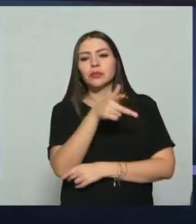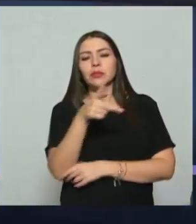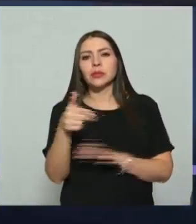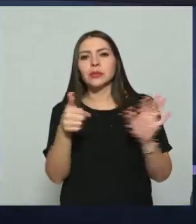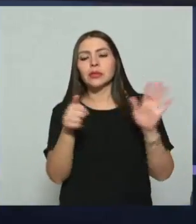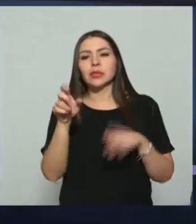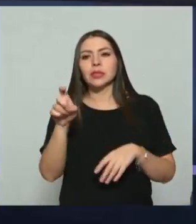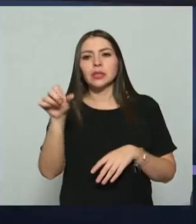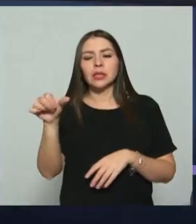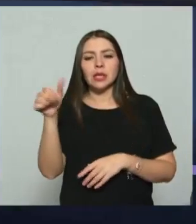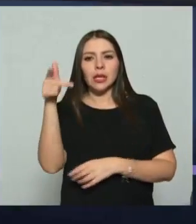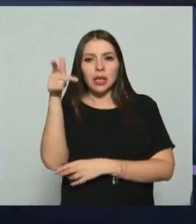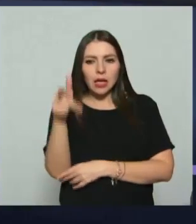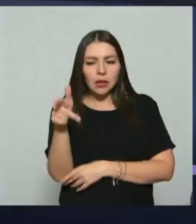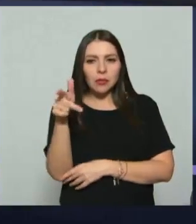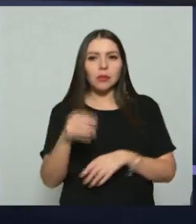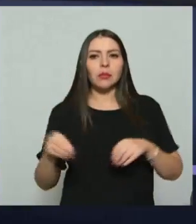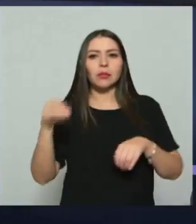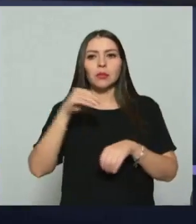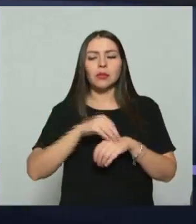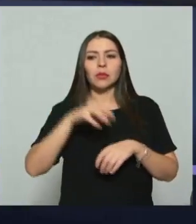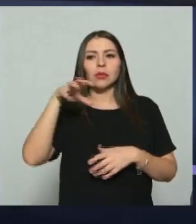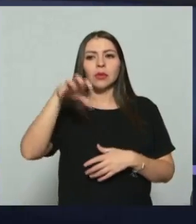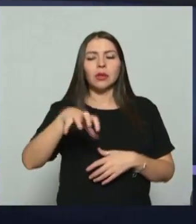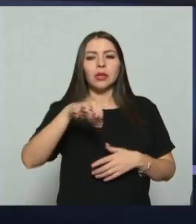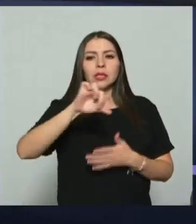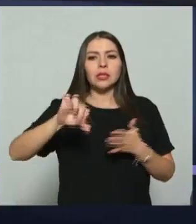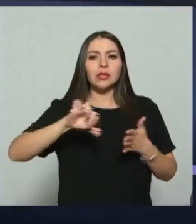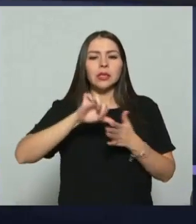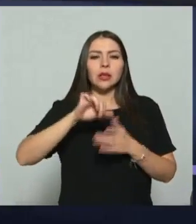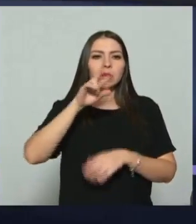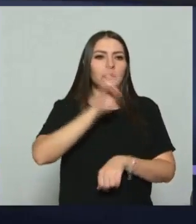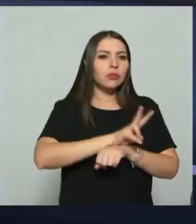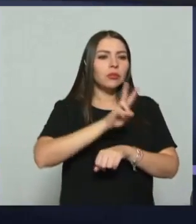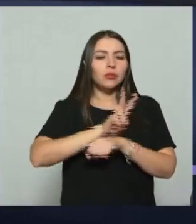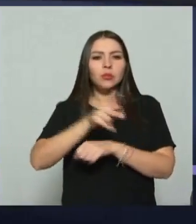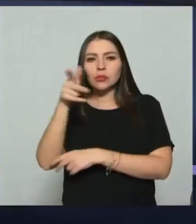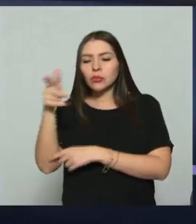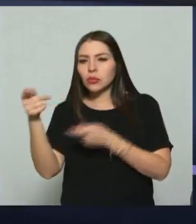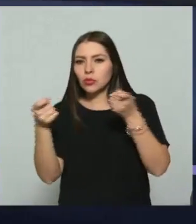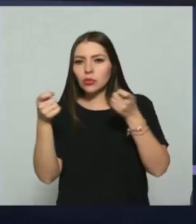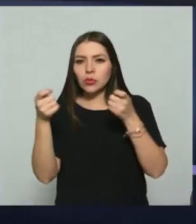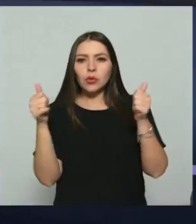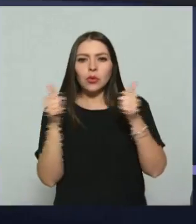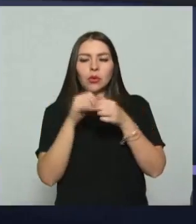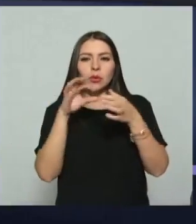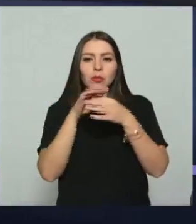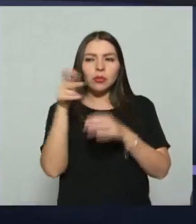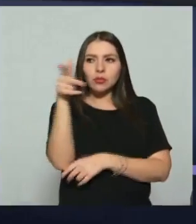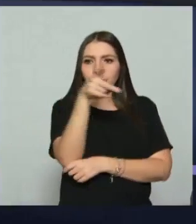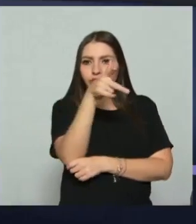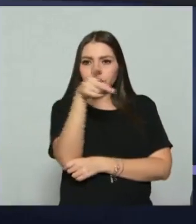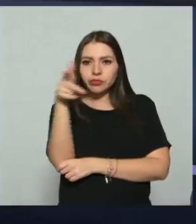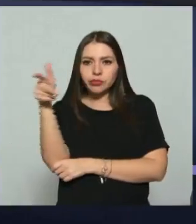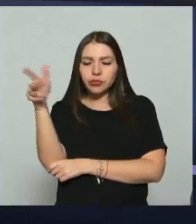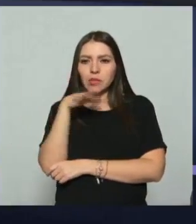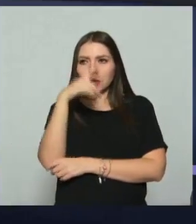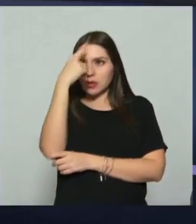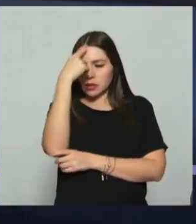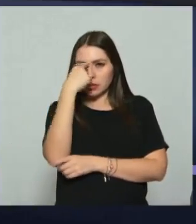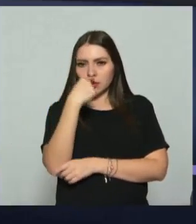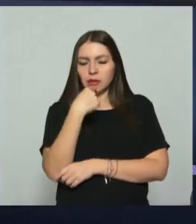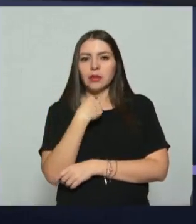seguridad, pusimos un centro de comando y control basado en la inteligencia artificial, tiene cámaras con reconocimiento